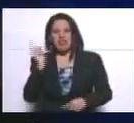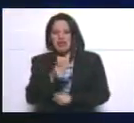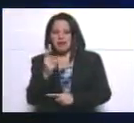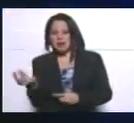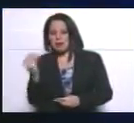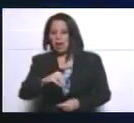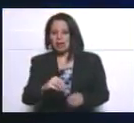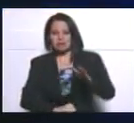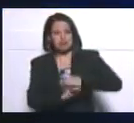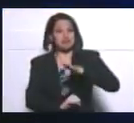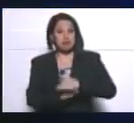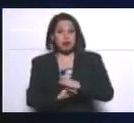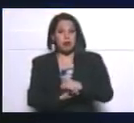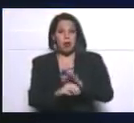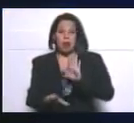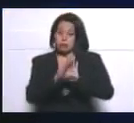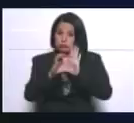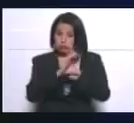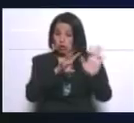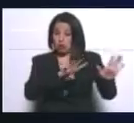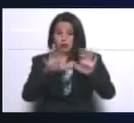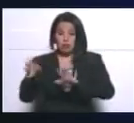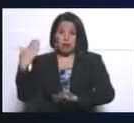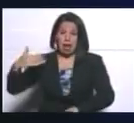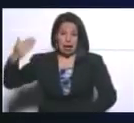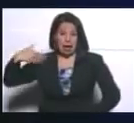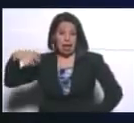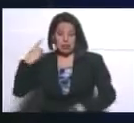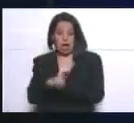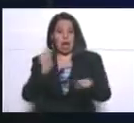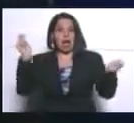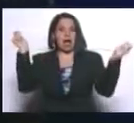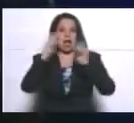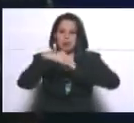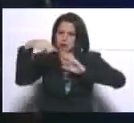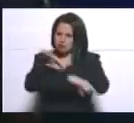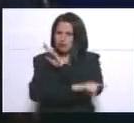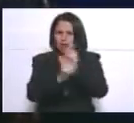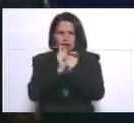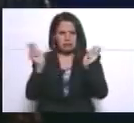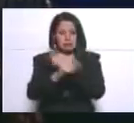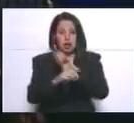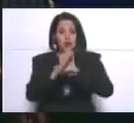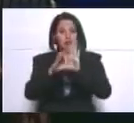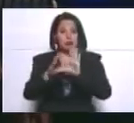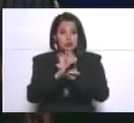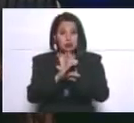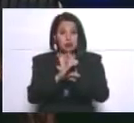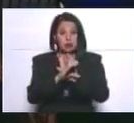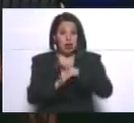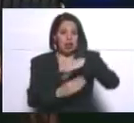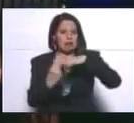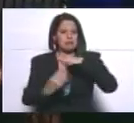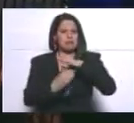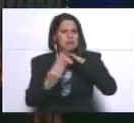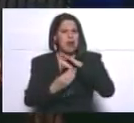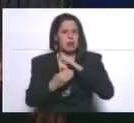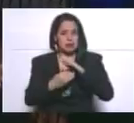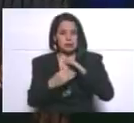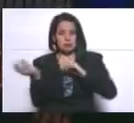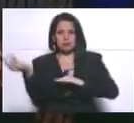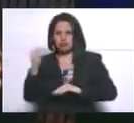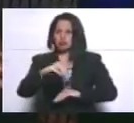1999. ¿Por qué? En el 99 el comandante transforma profundamente la estructura del Estado venezolano, crea la